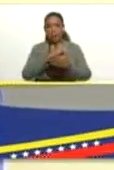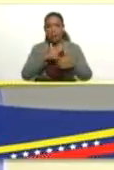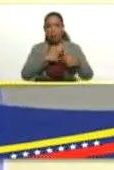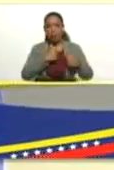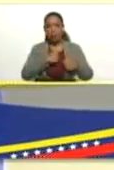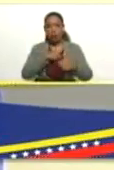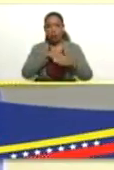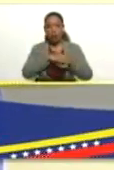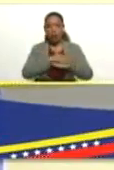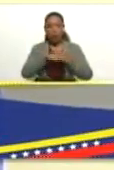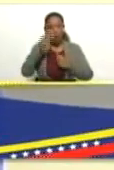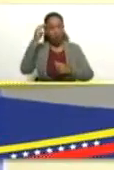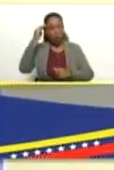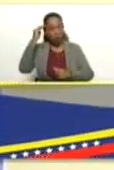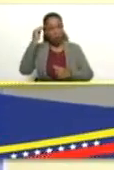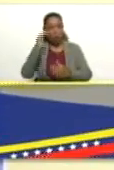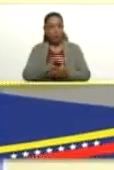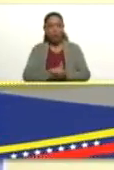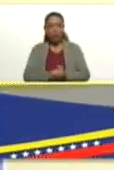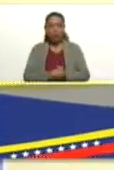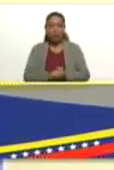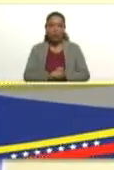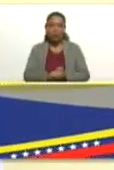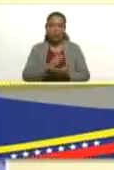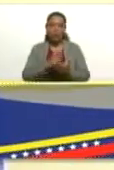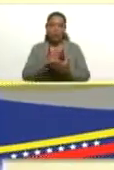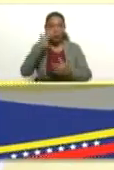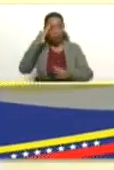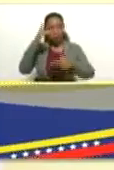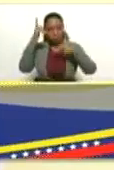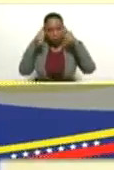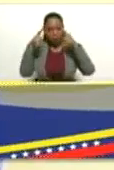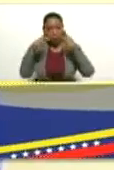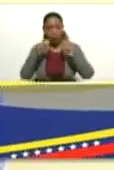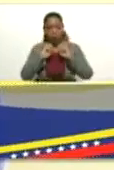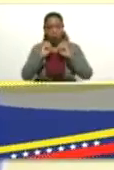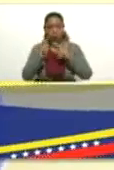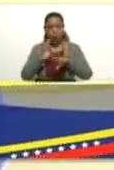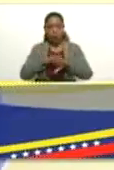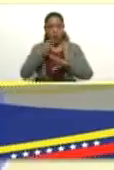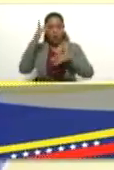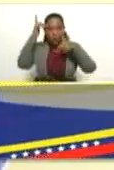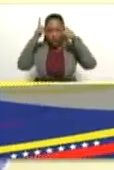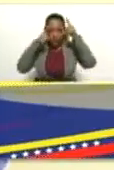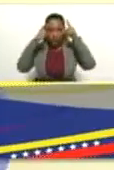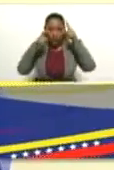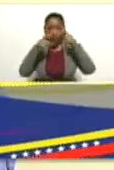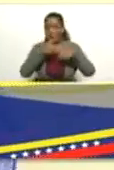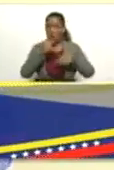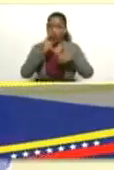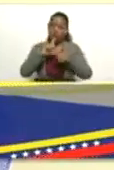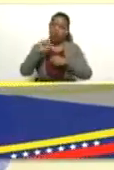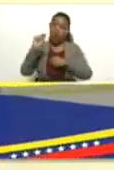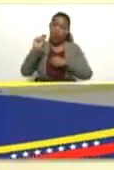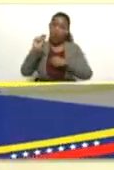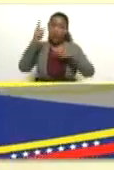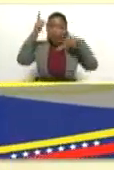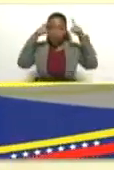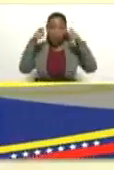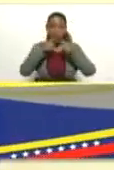memoria, siempre nuestro comandante presente en nuestro accionar, porque Chávez no se fue, Chávez